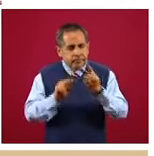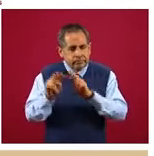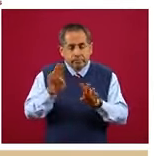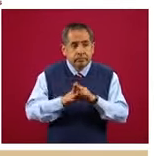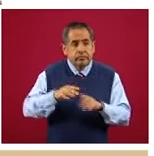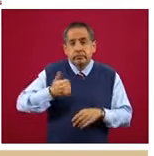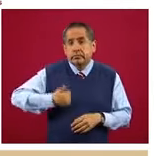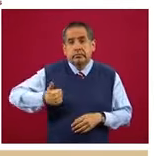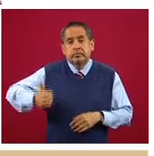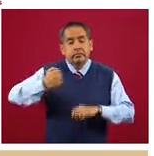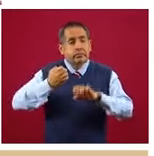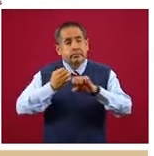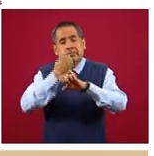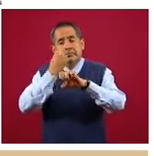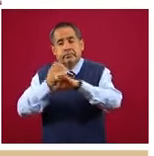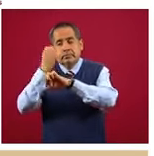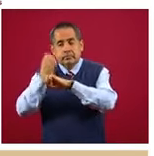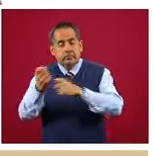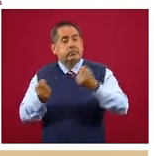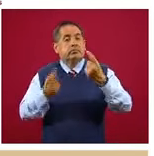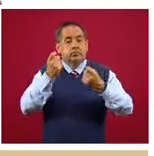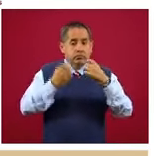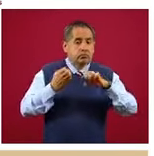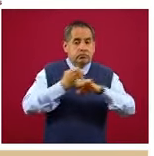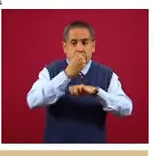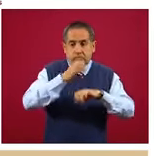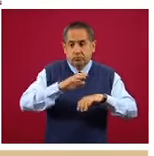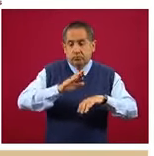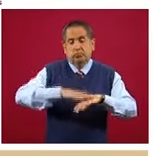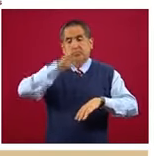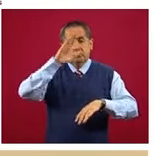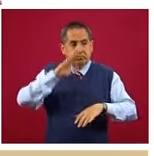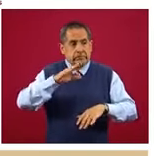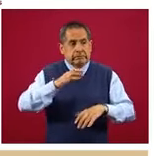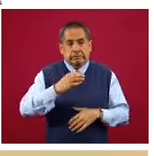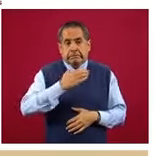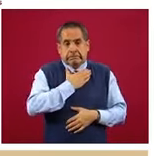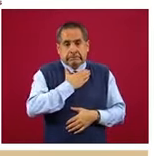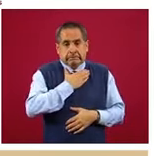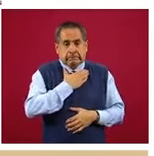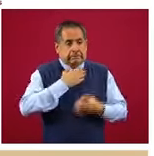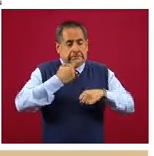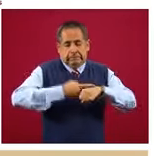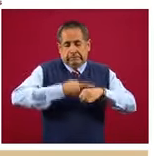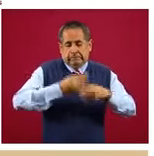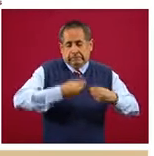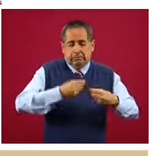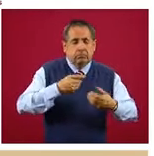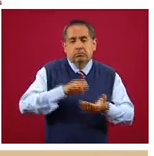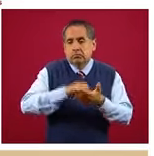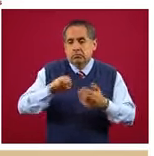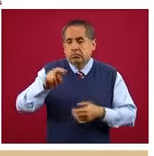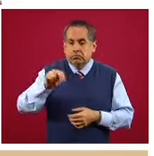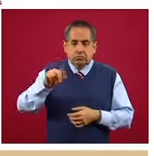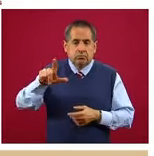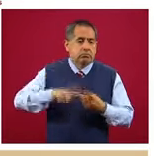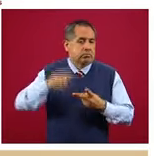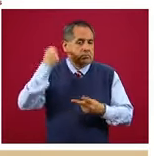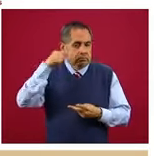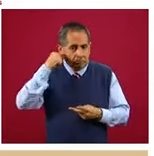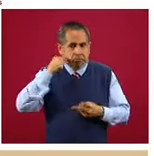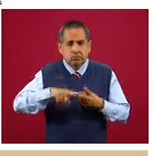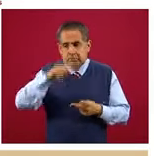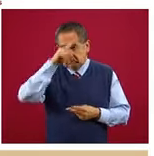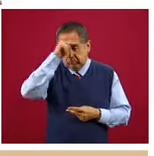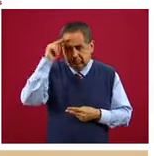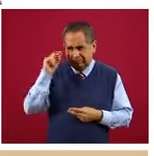por cada entidad federativa, hay entidades que tienen mayor ocupación. Ha sido el caso de Nuevo León, de Tabasco y de